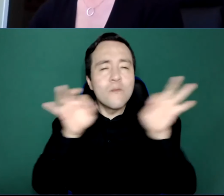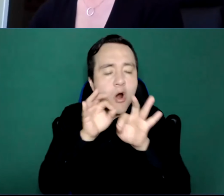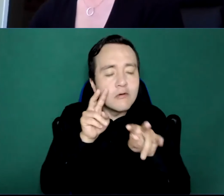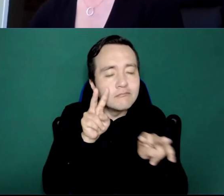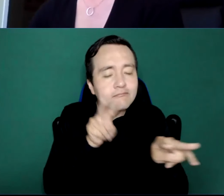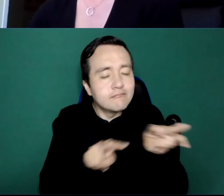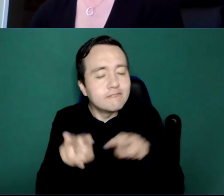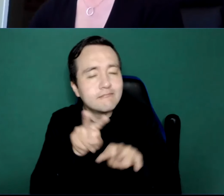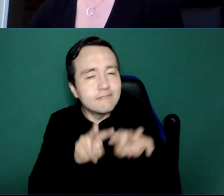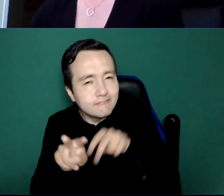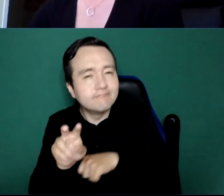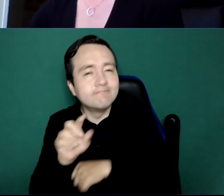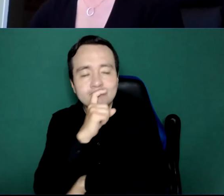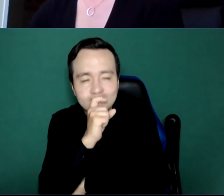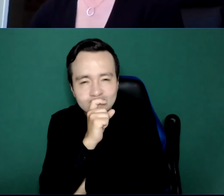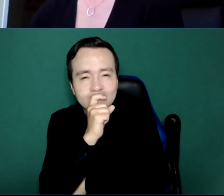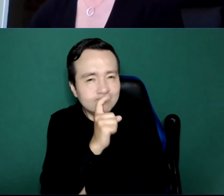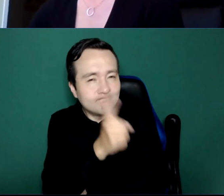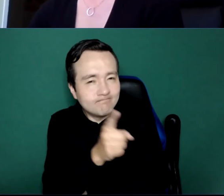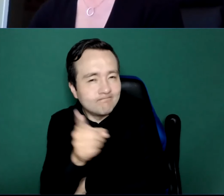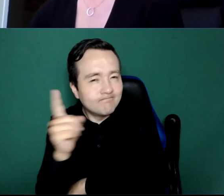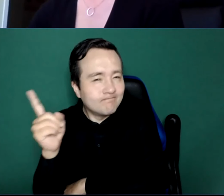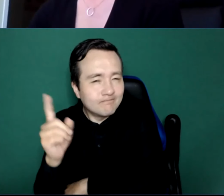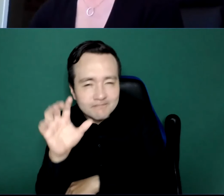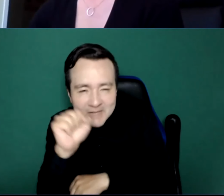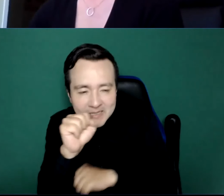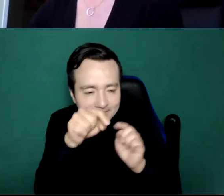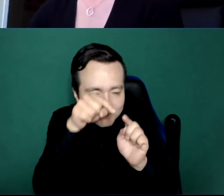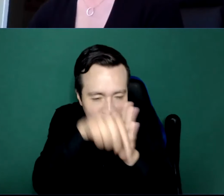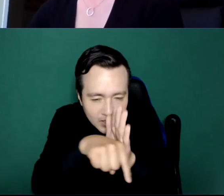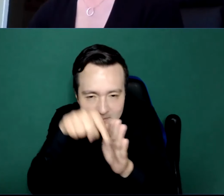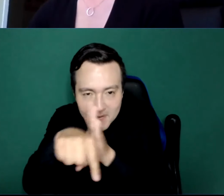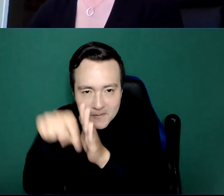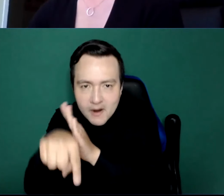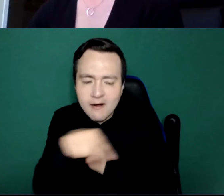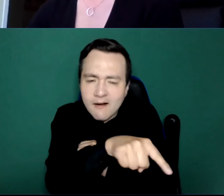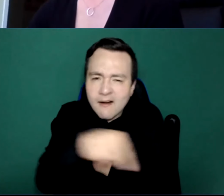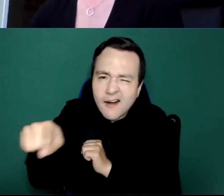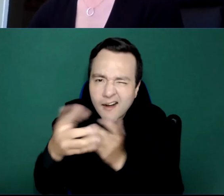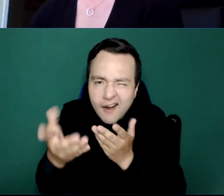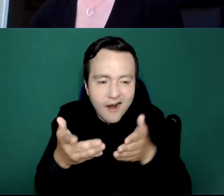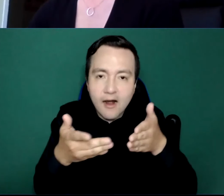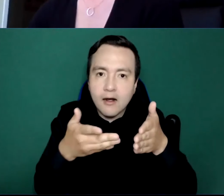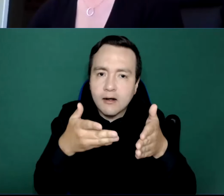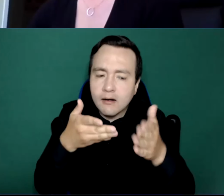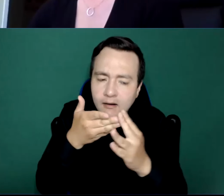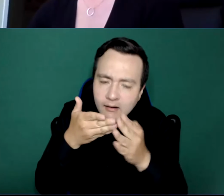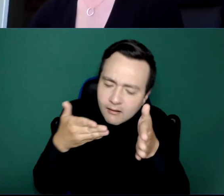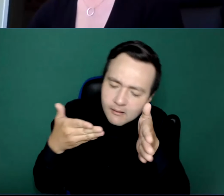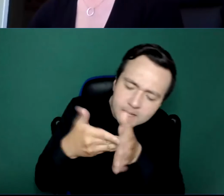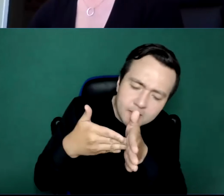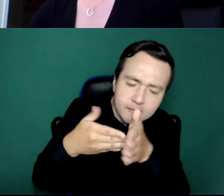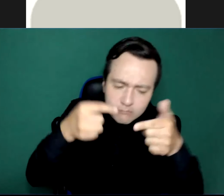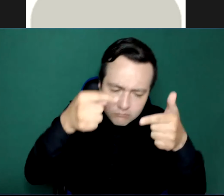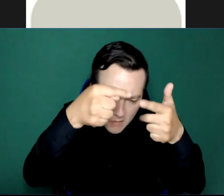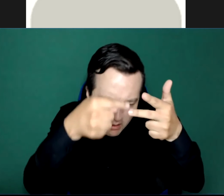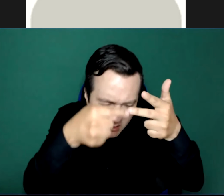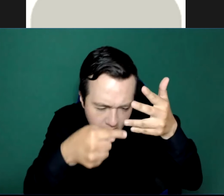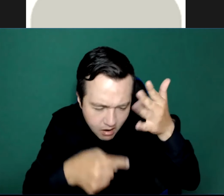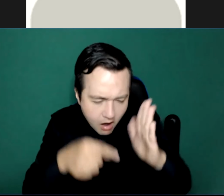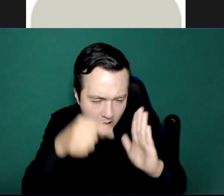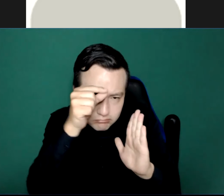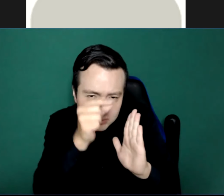discernir en una forma más detallada todos los posibles factores. Asimismo, toda esta información es necesaria para orientar